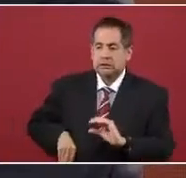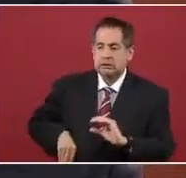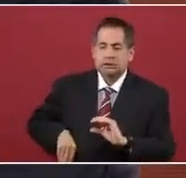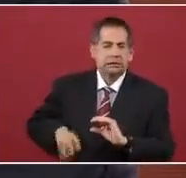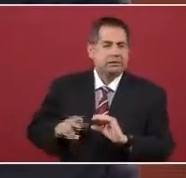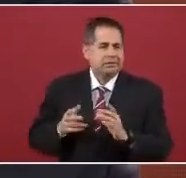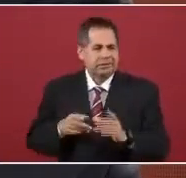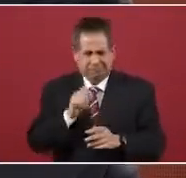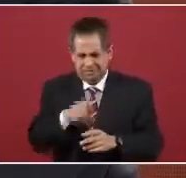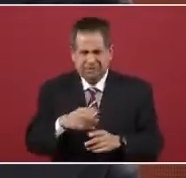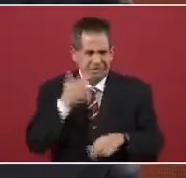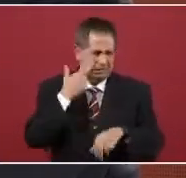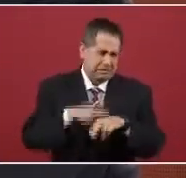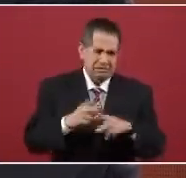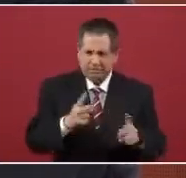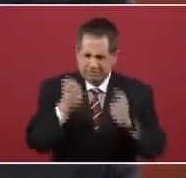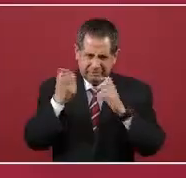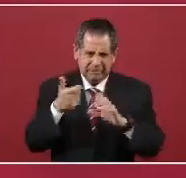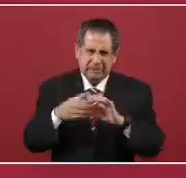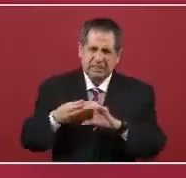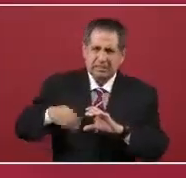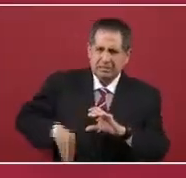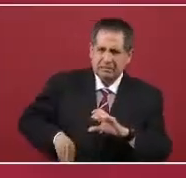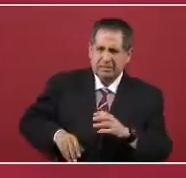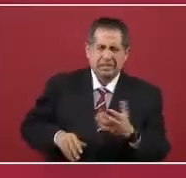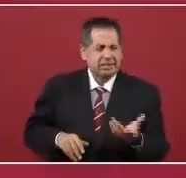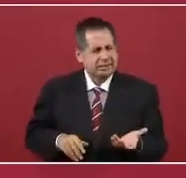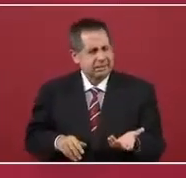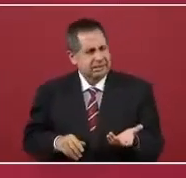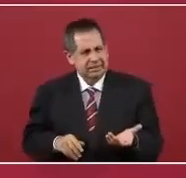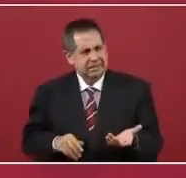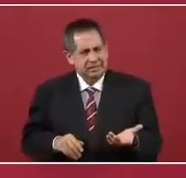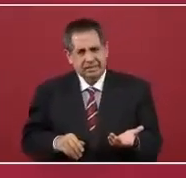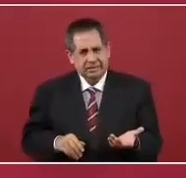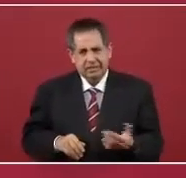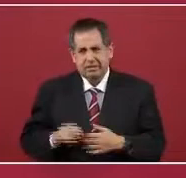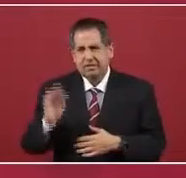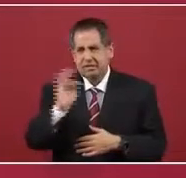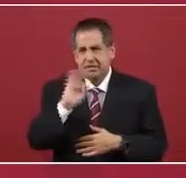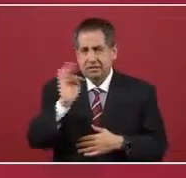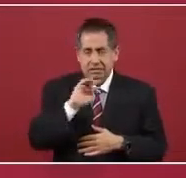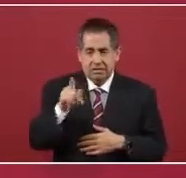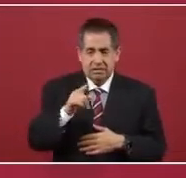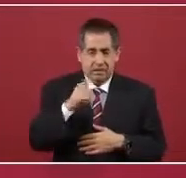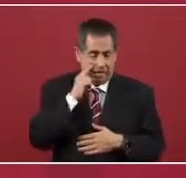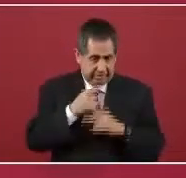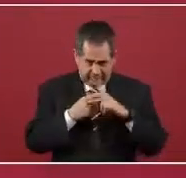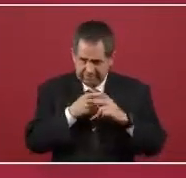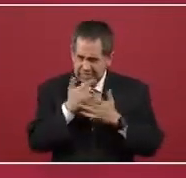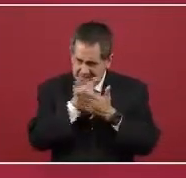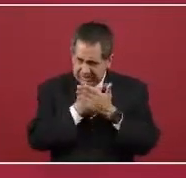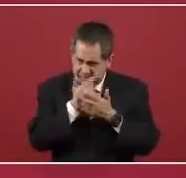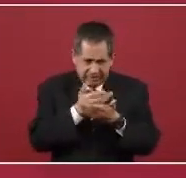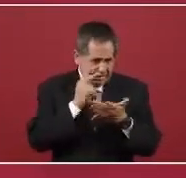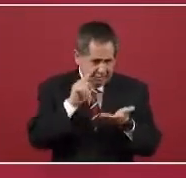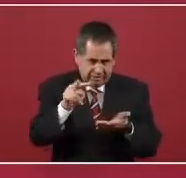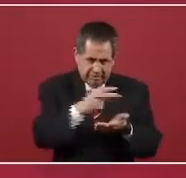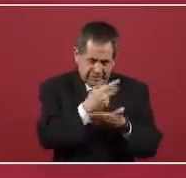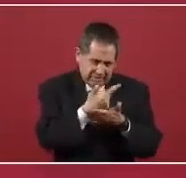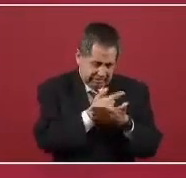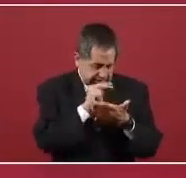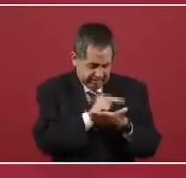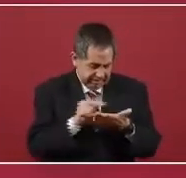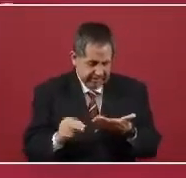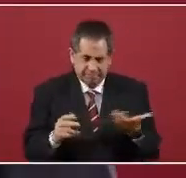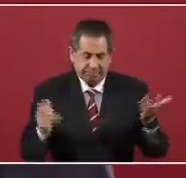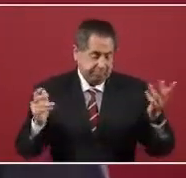se robaban el dinero. Entonces, si se van a los datos, pues no van a